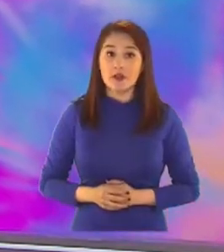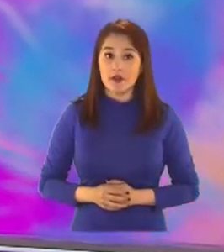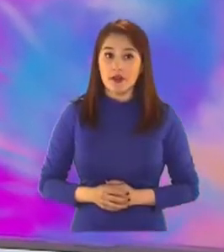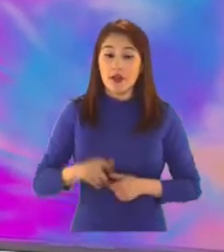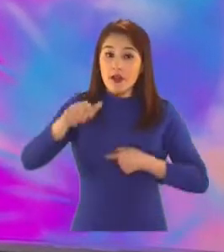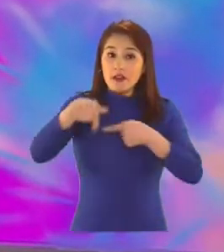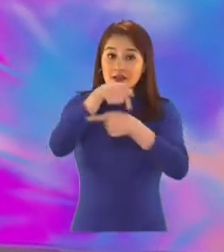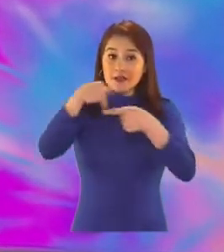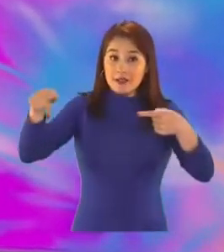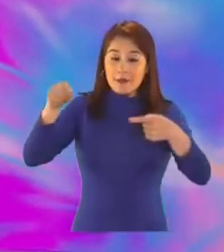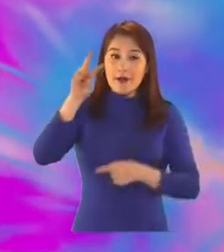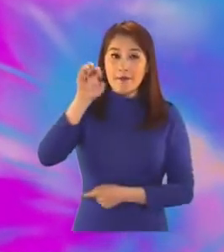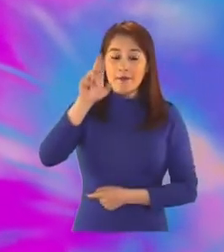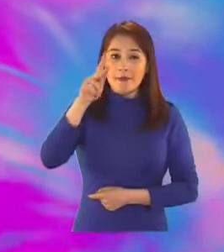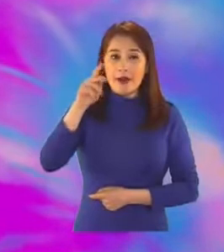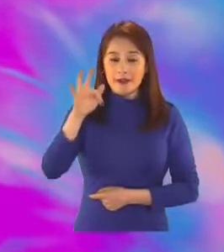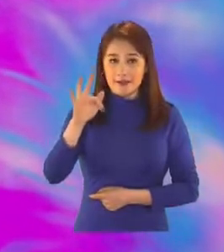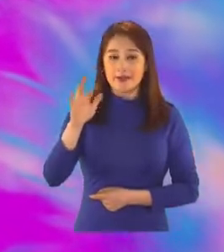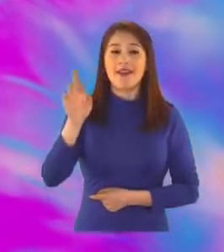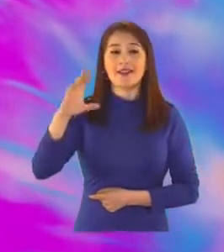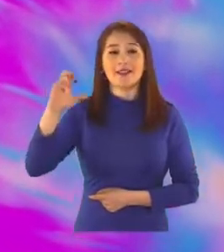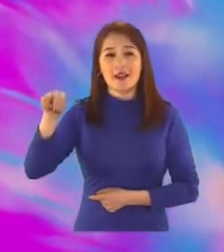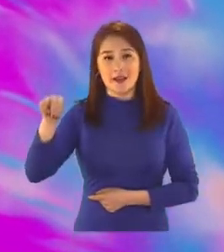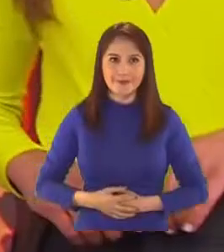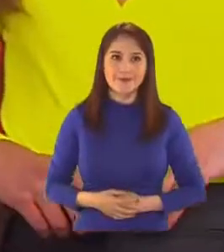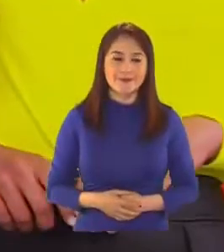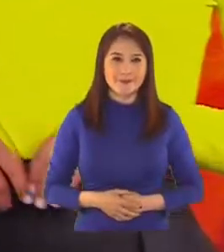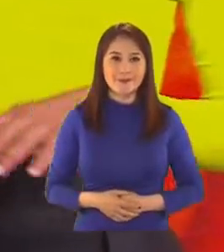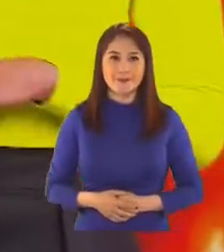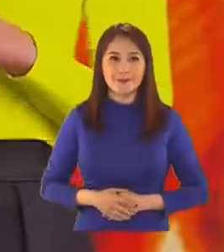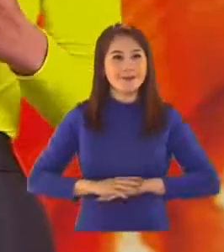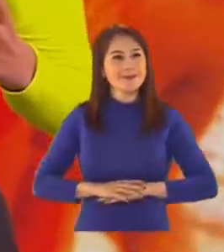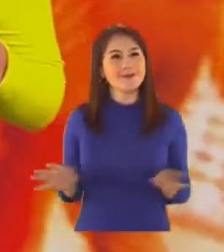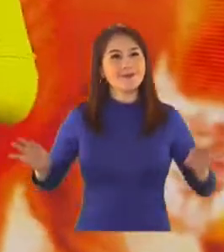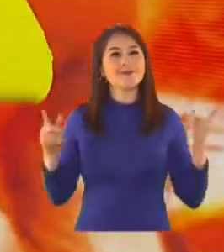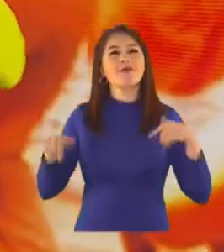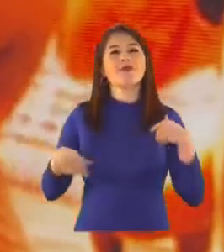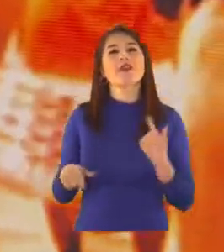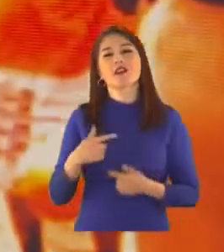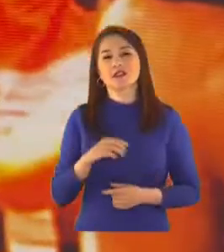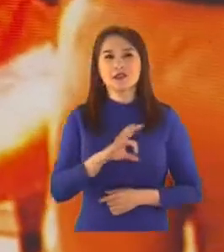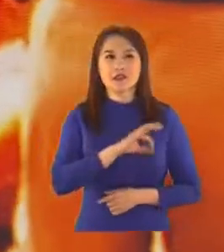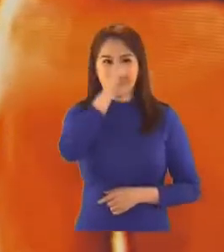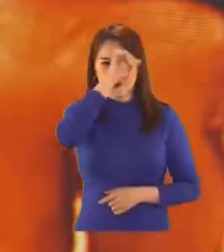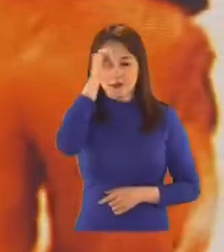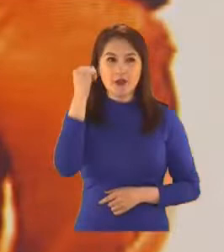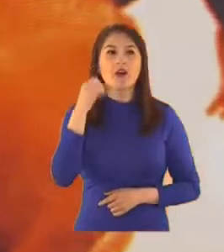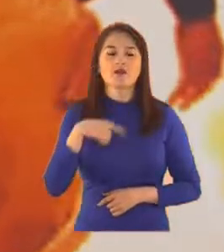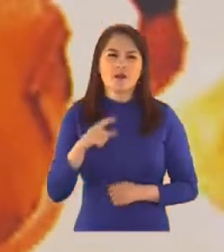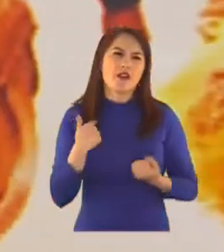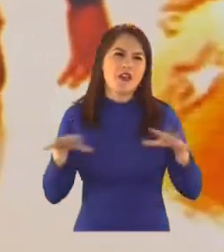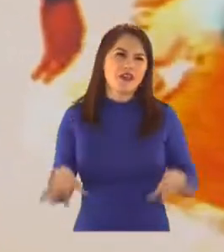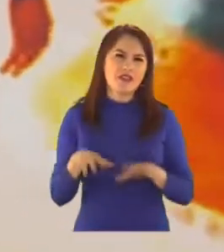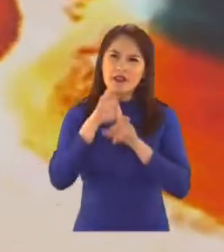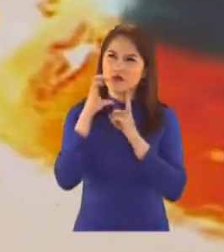Esta semana en marketrcn.com, no te pierdas los últimos días. Vean, y durante este fin de semana hay muchas actividades culturales que se realizan